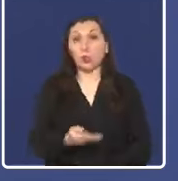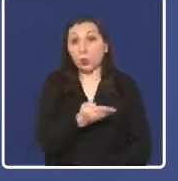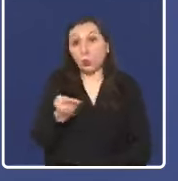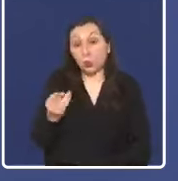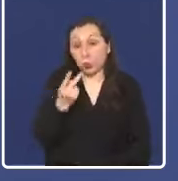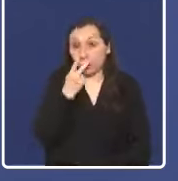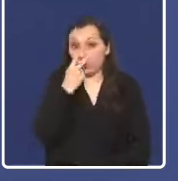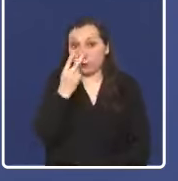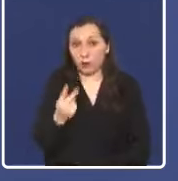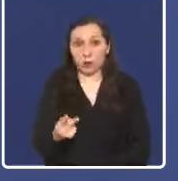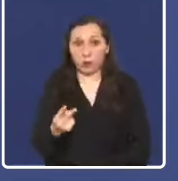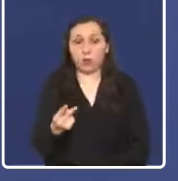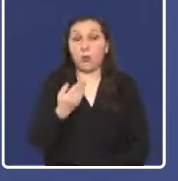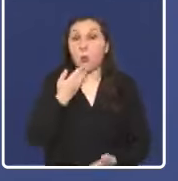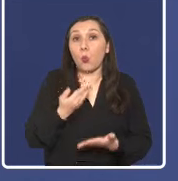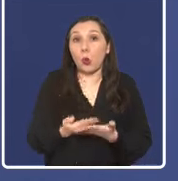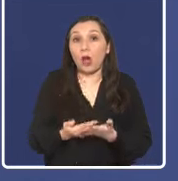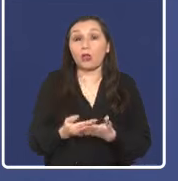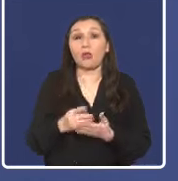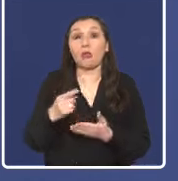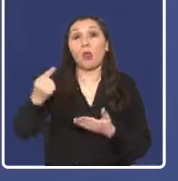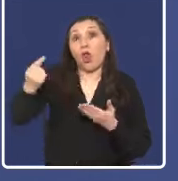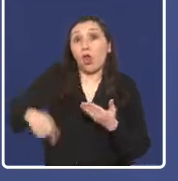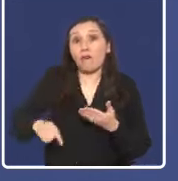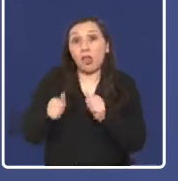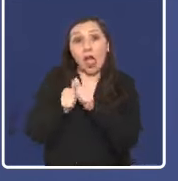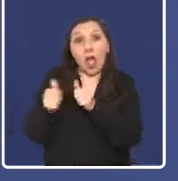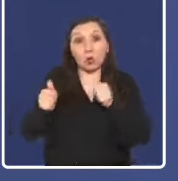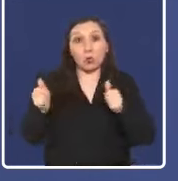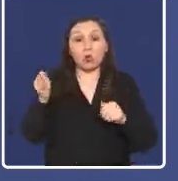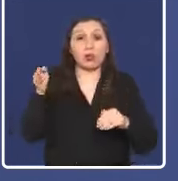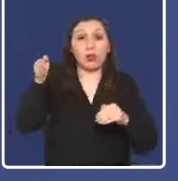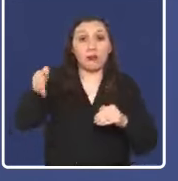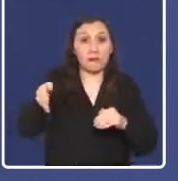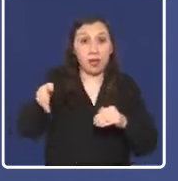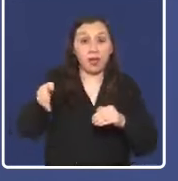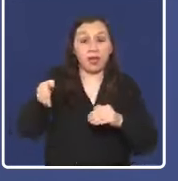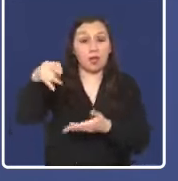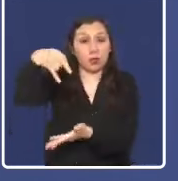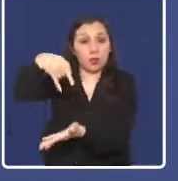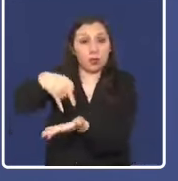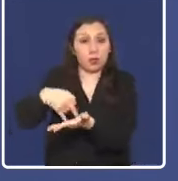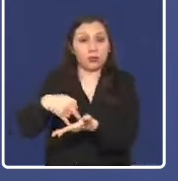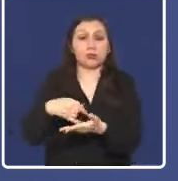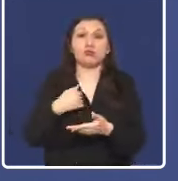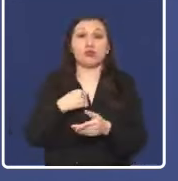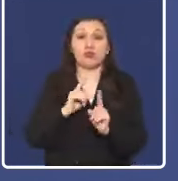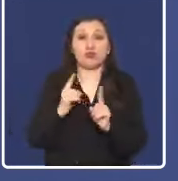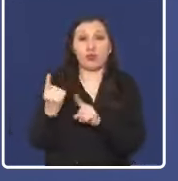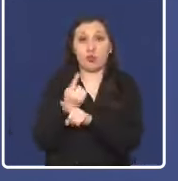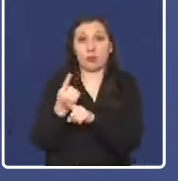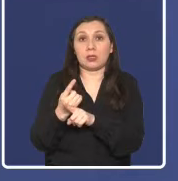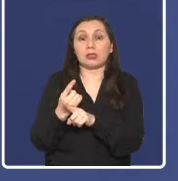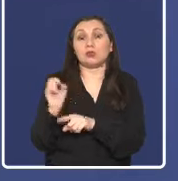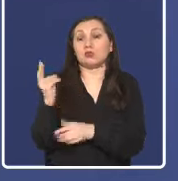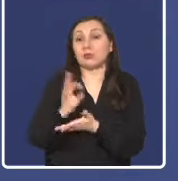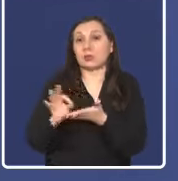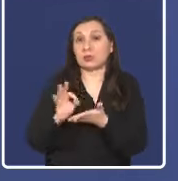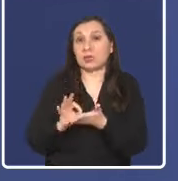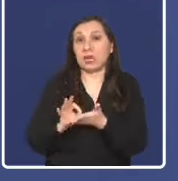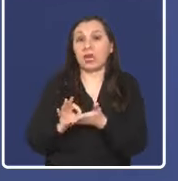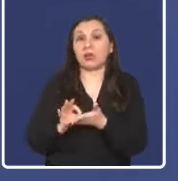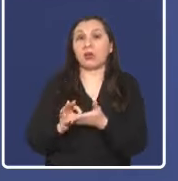Ustedes han visto que cuando no asisten las autoridades correspondientes, y yo no había hablado con el subsecretario Monsalve en ese